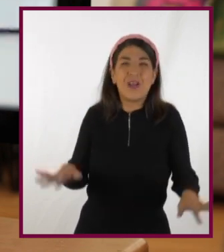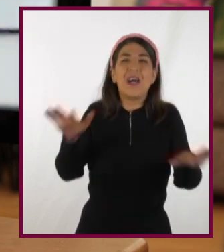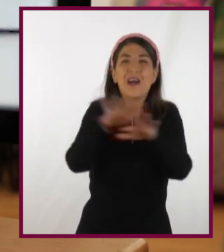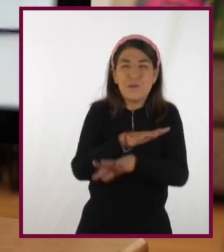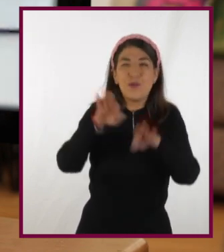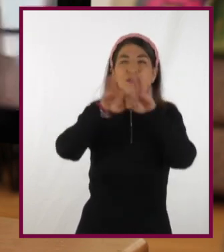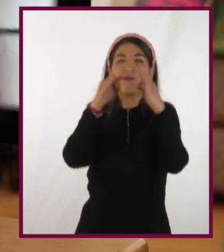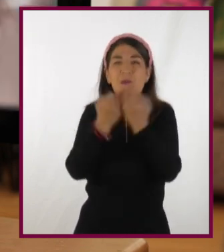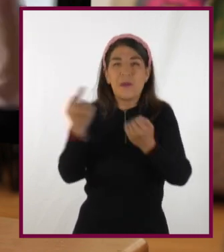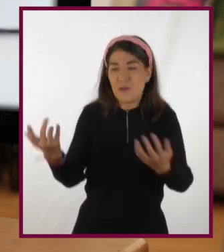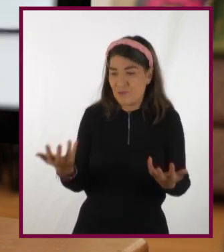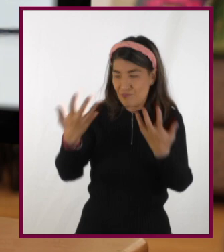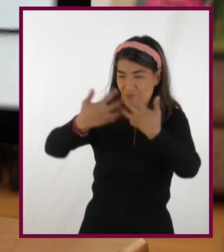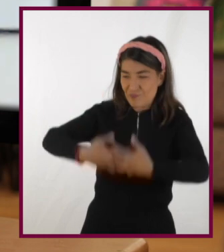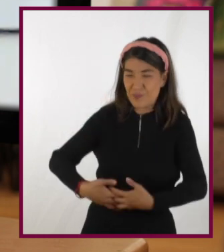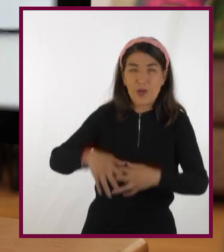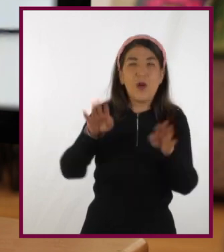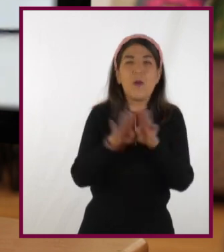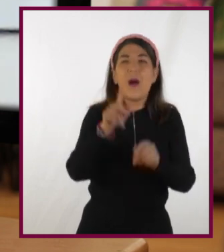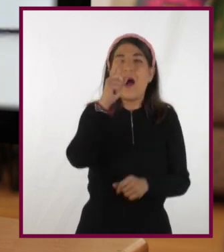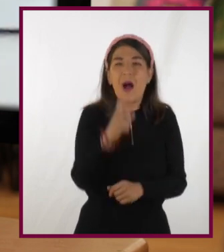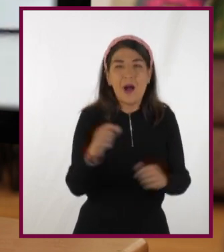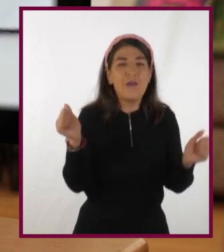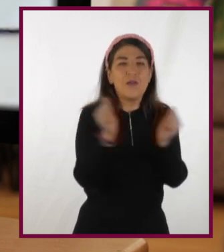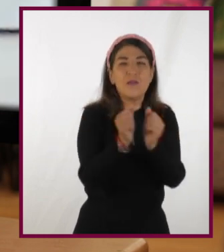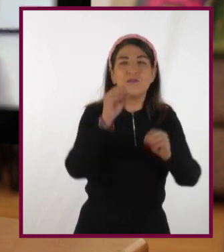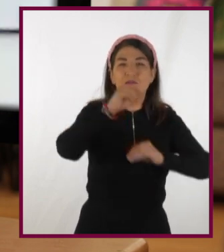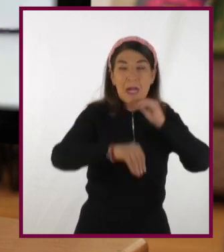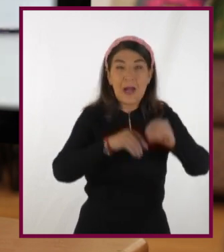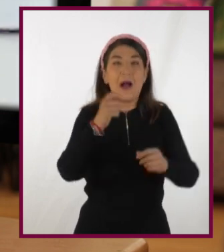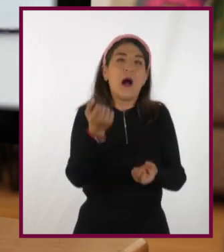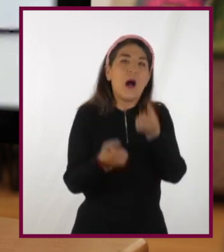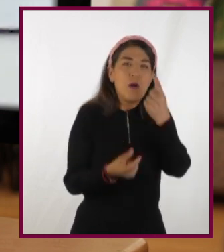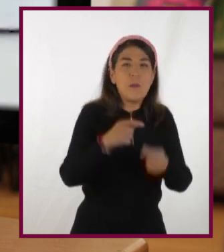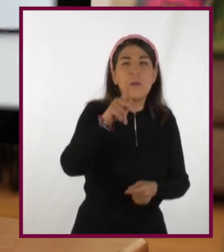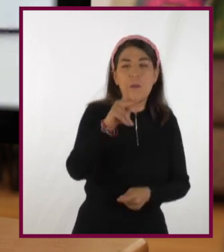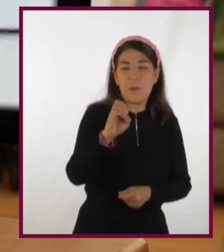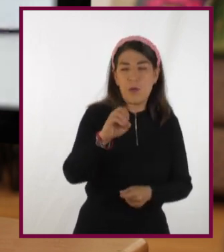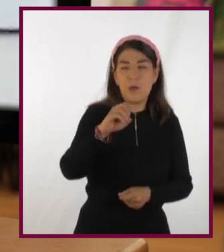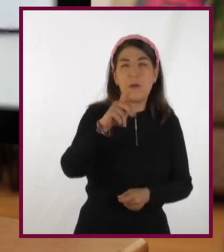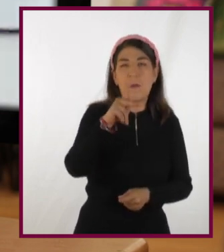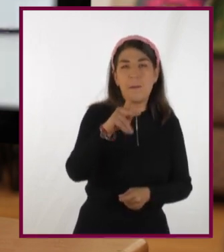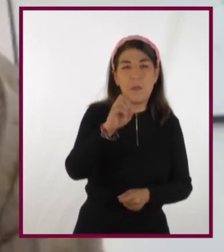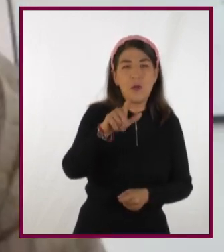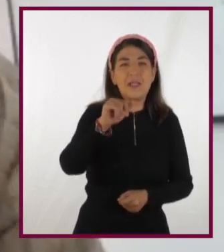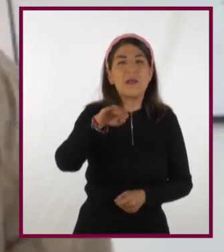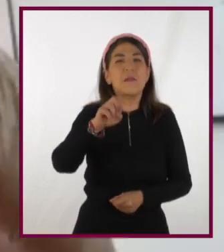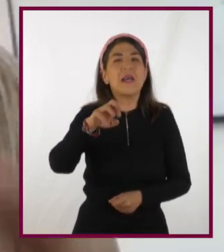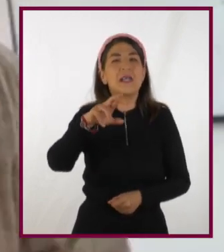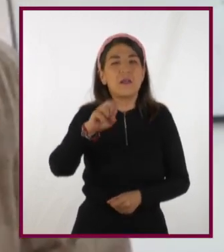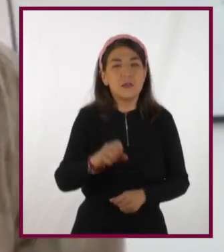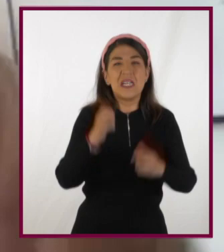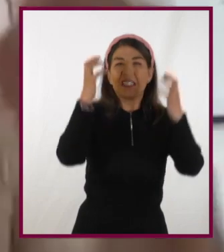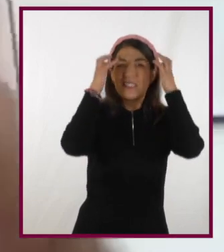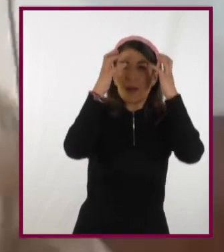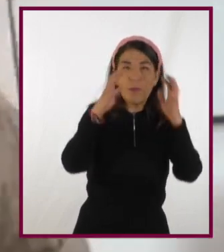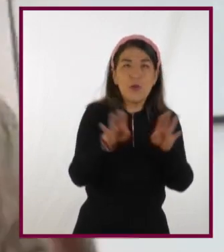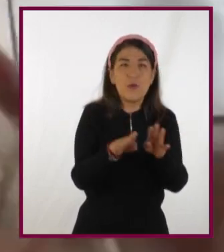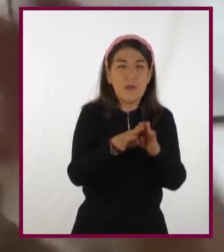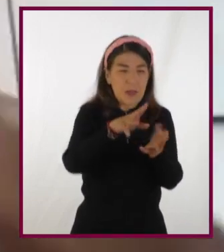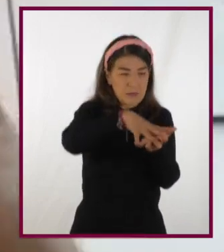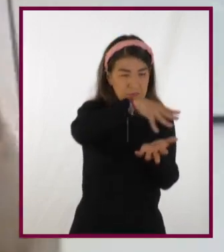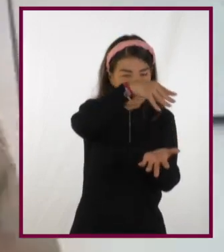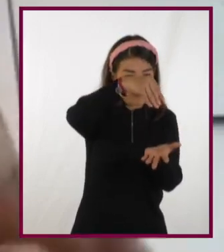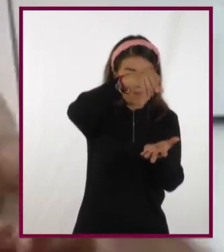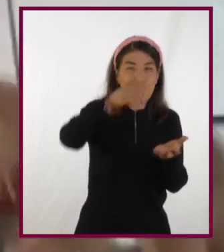que fluye esta mezcla de agua con partículas, o pueden tener moléculas grandes como polímeros, como el caso del shampoo, y estas moléculas